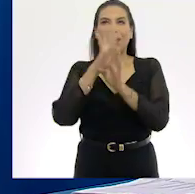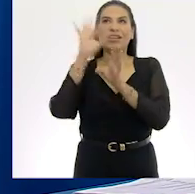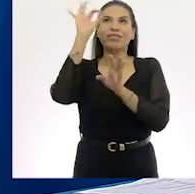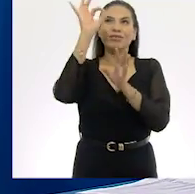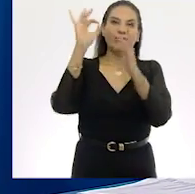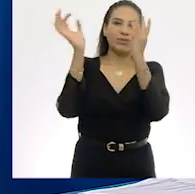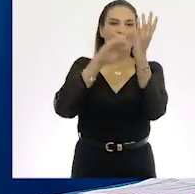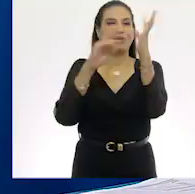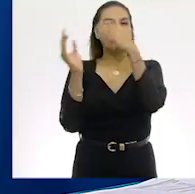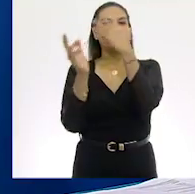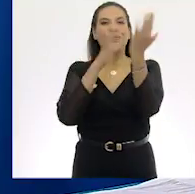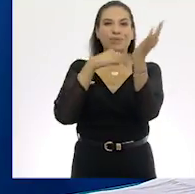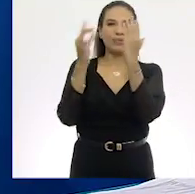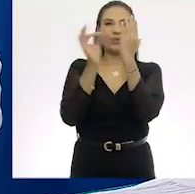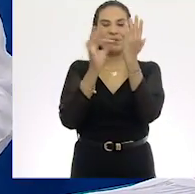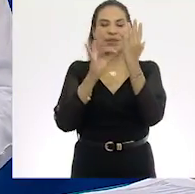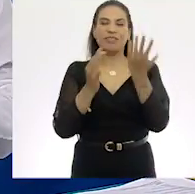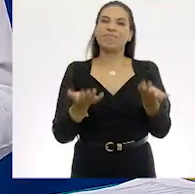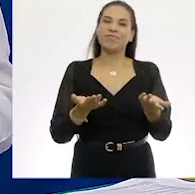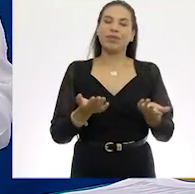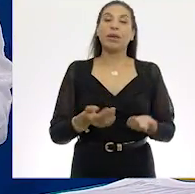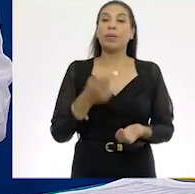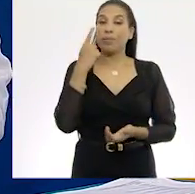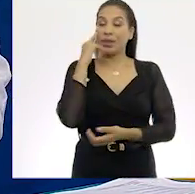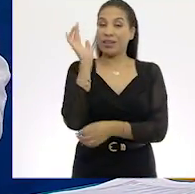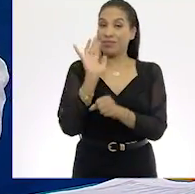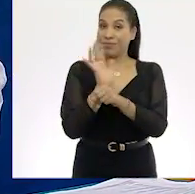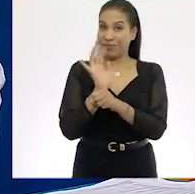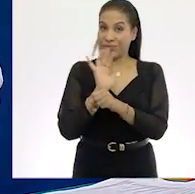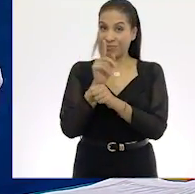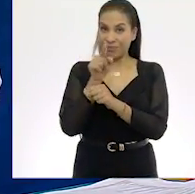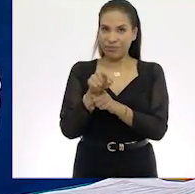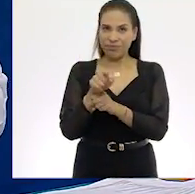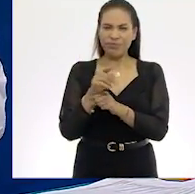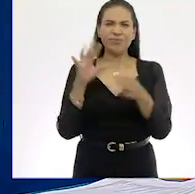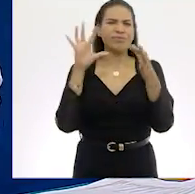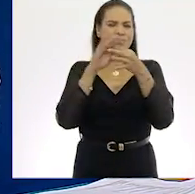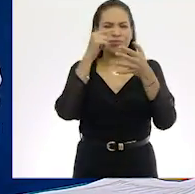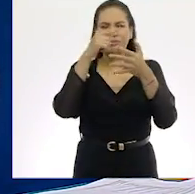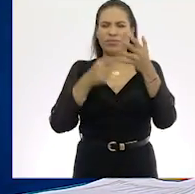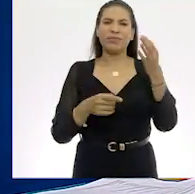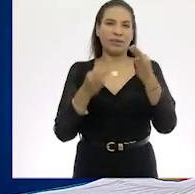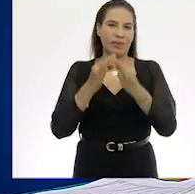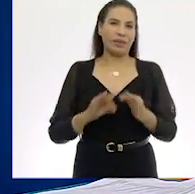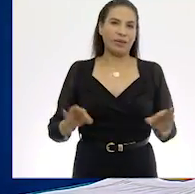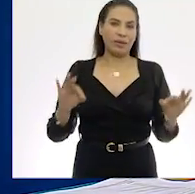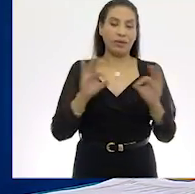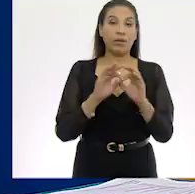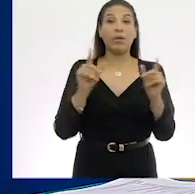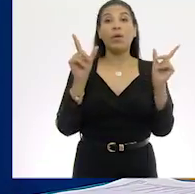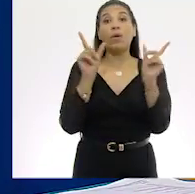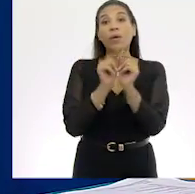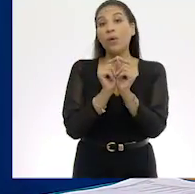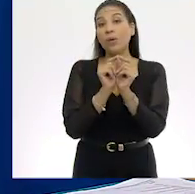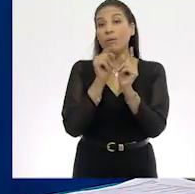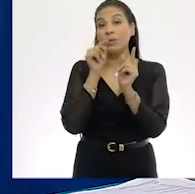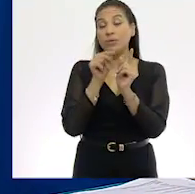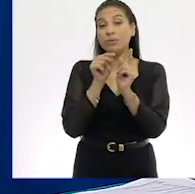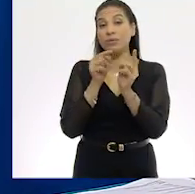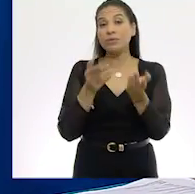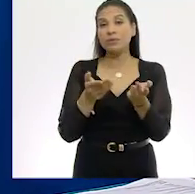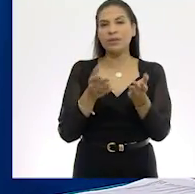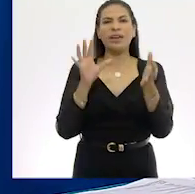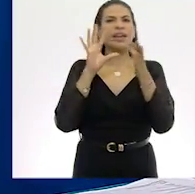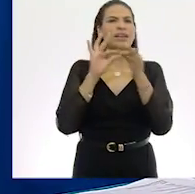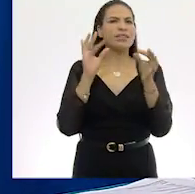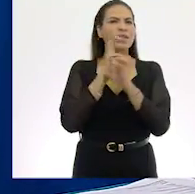moscas? Bueno, Joaquín, mira, en la película todos esos detalles son importantes, pero en el resumen debes